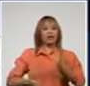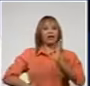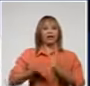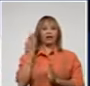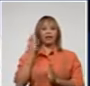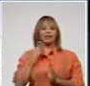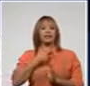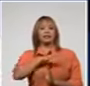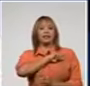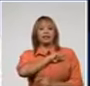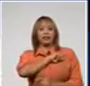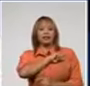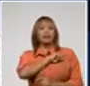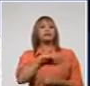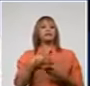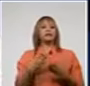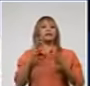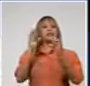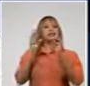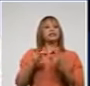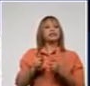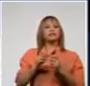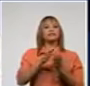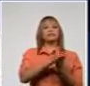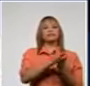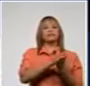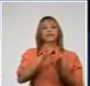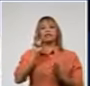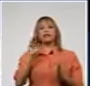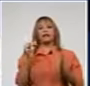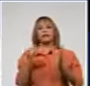ayer, pues ya se acumulan